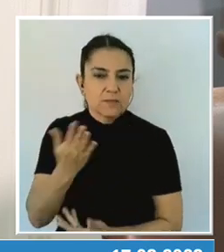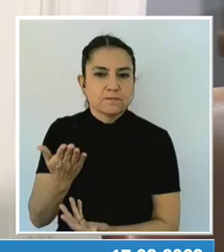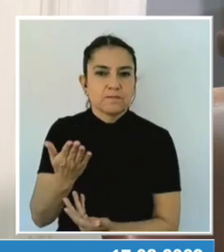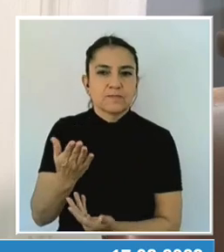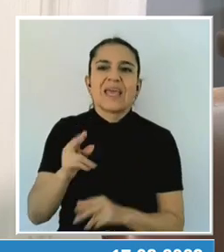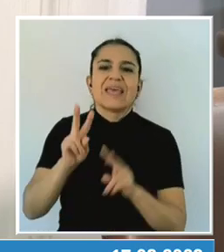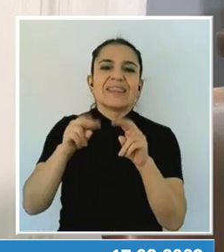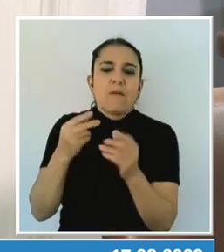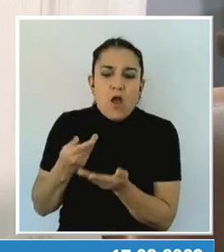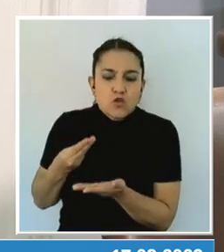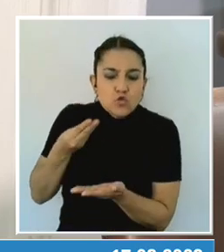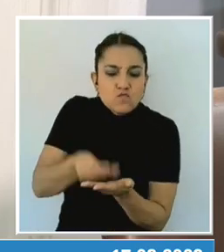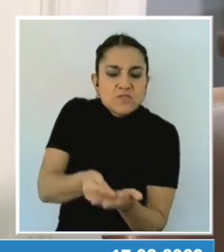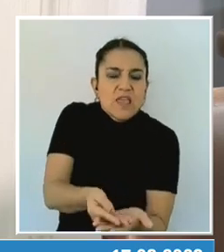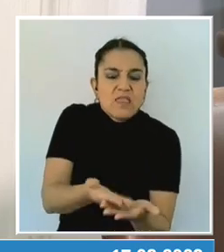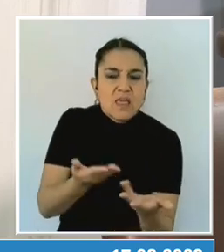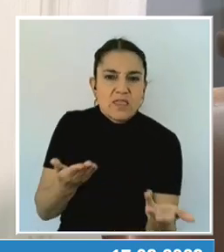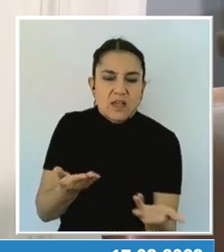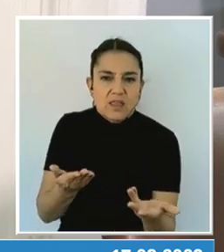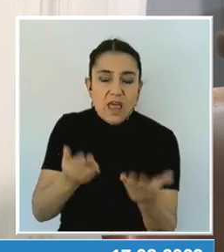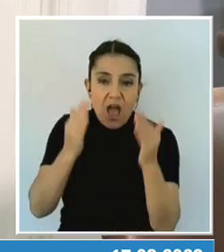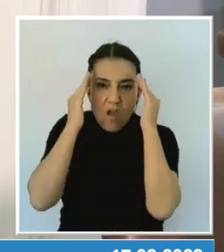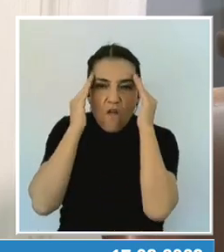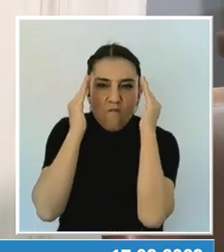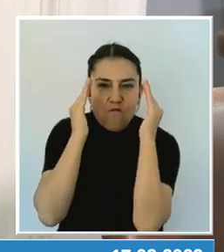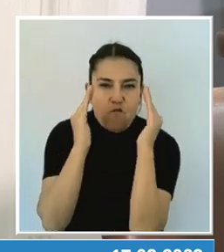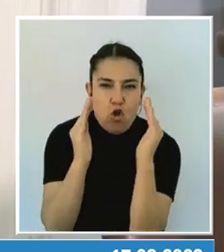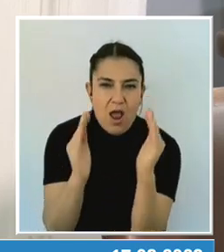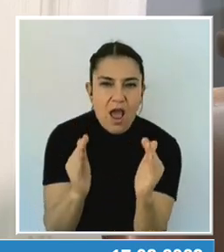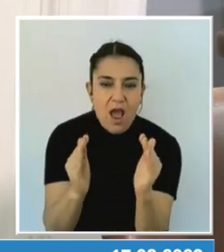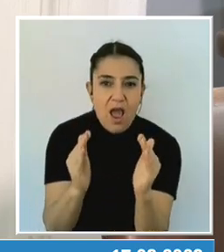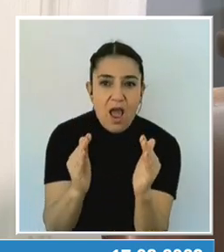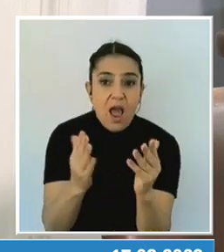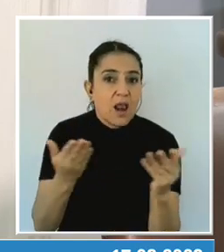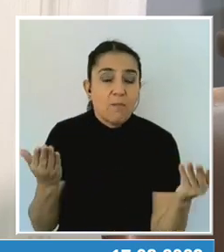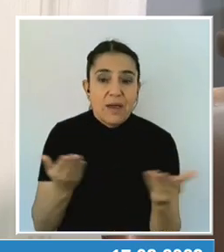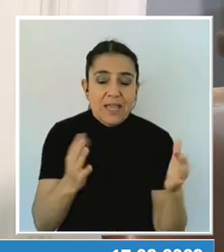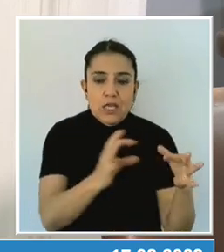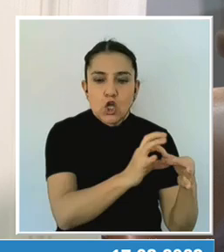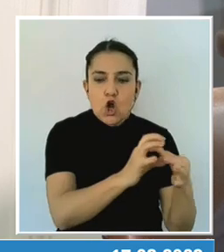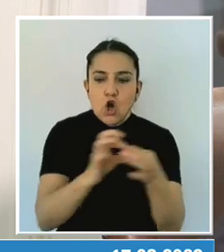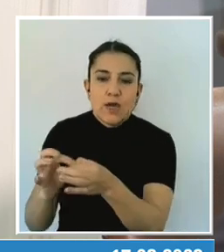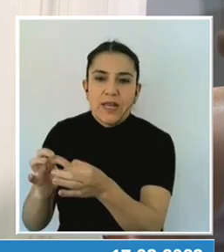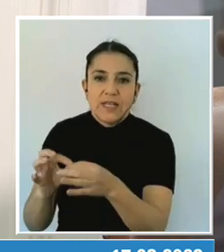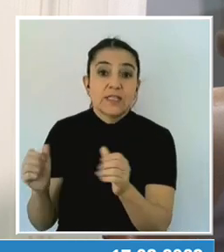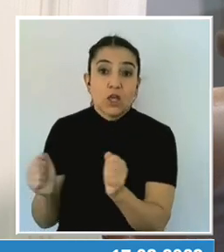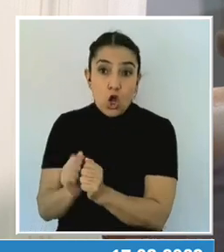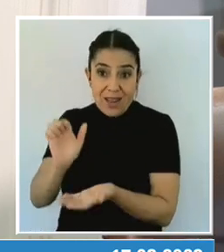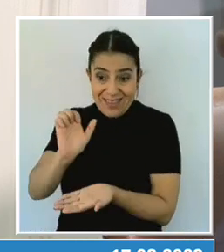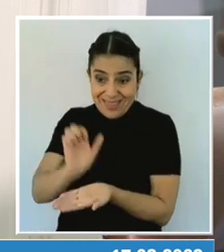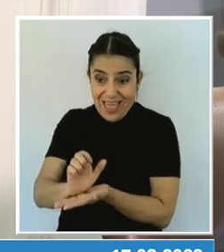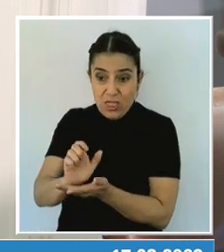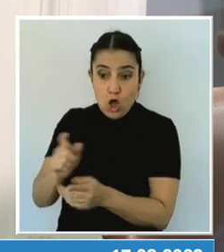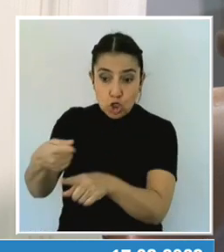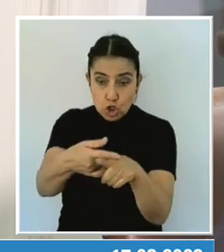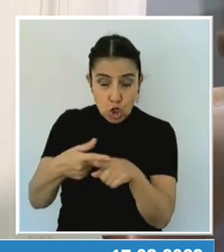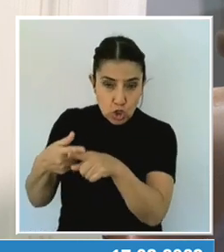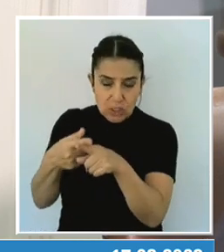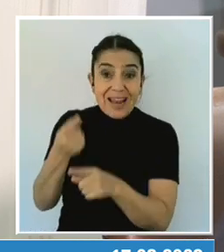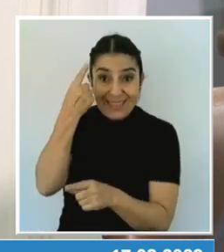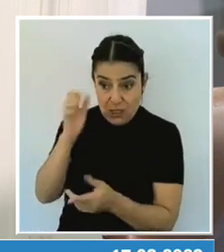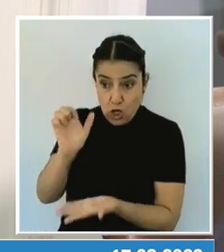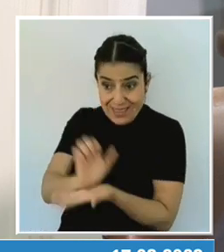que reenfocar ese concepto para que sea coherente con un Estado social, entendiendo que el Estado social es un